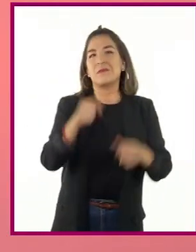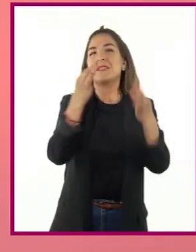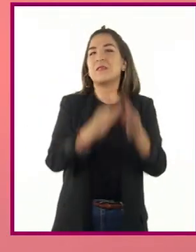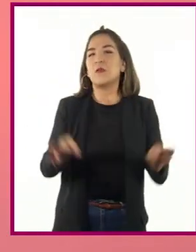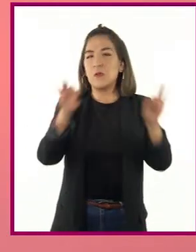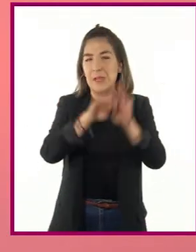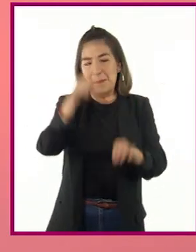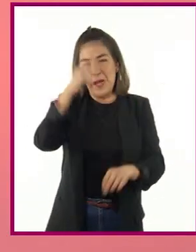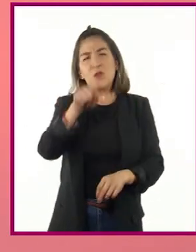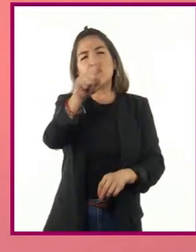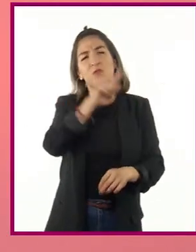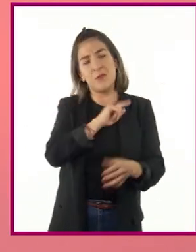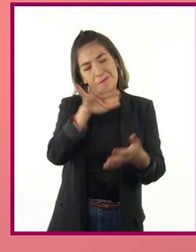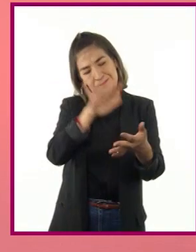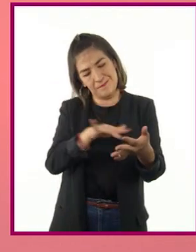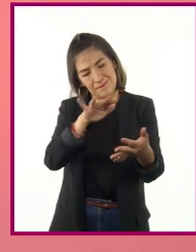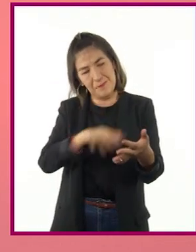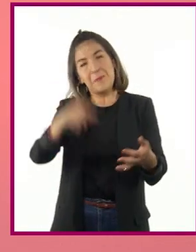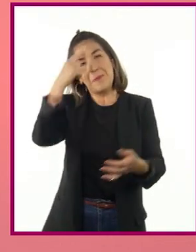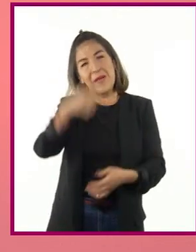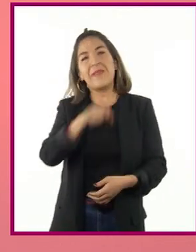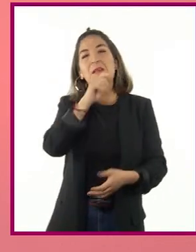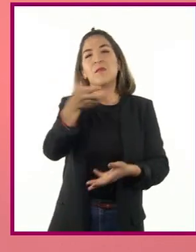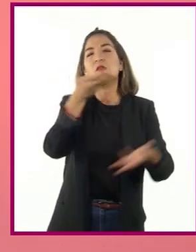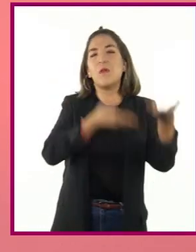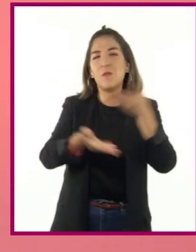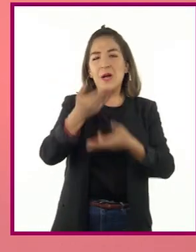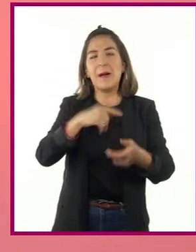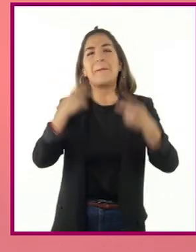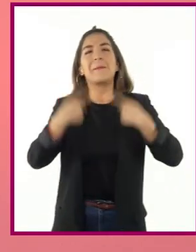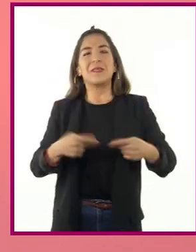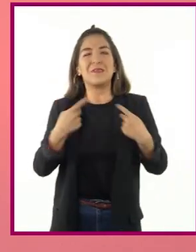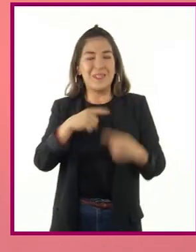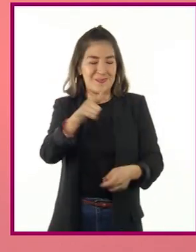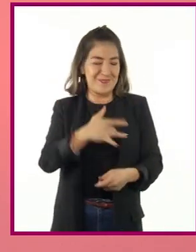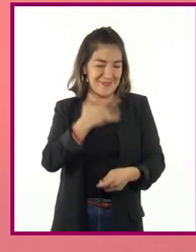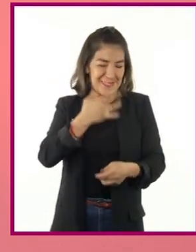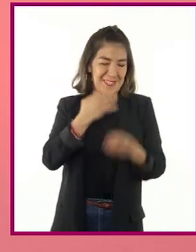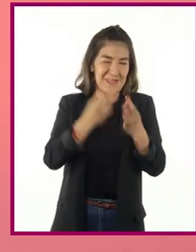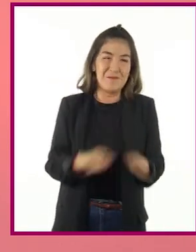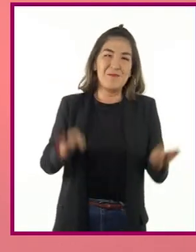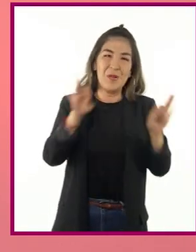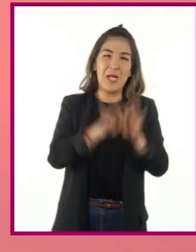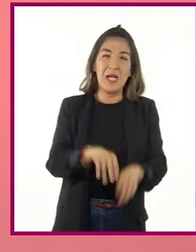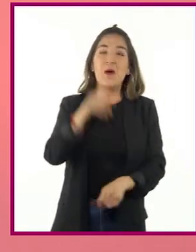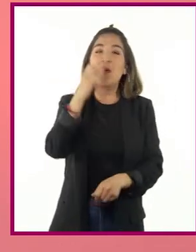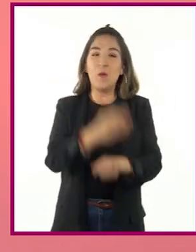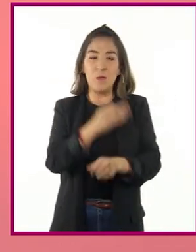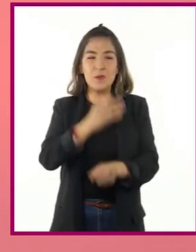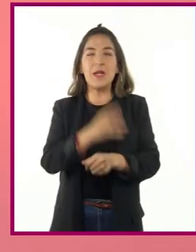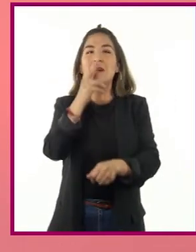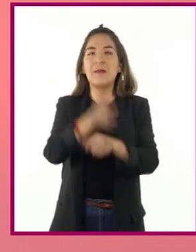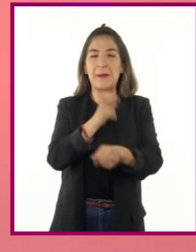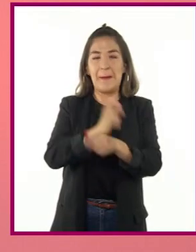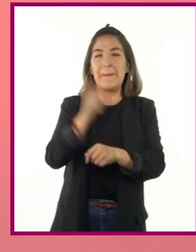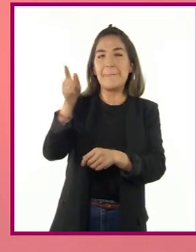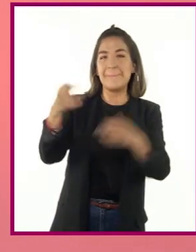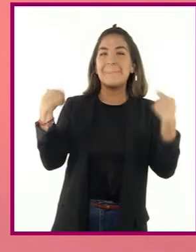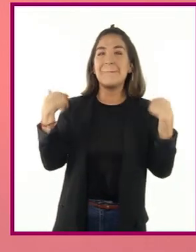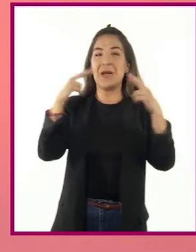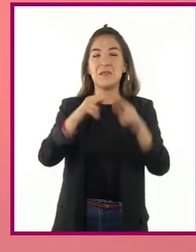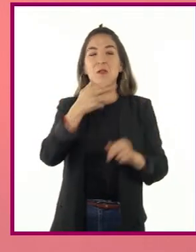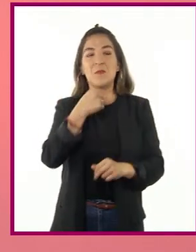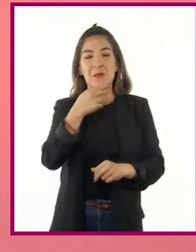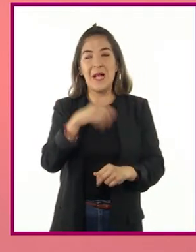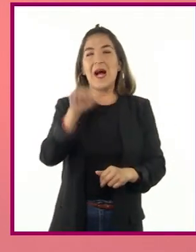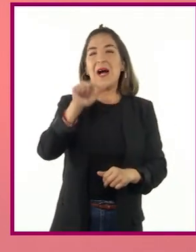en soledad, pero también es una forma de compartir con alguien un momento interesante, por lo que voy a invitar al maestro Alberto Ábrego y a